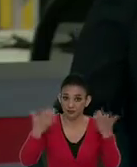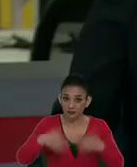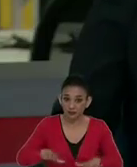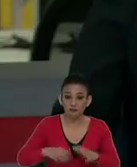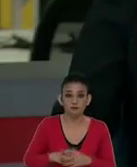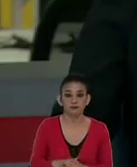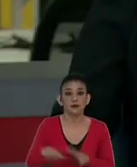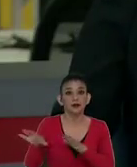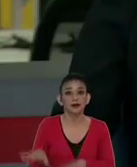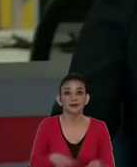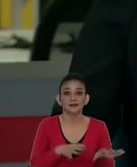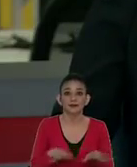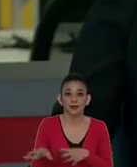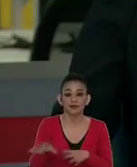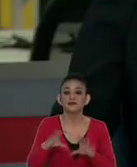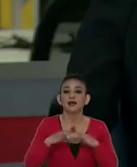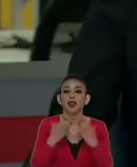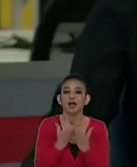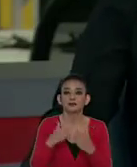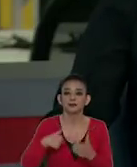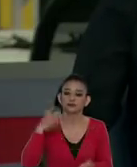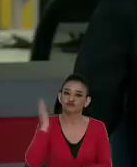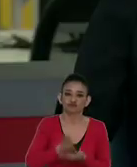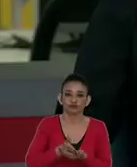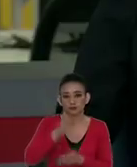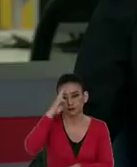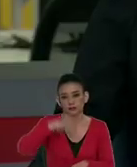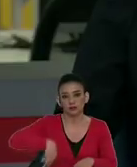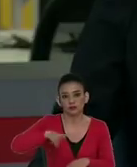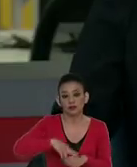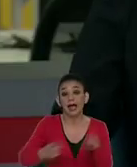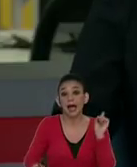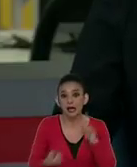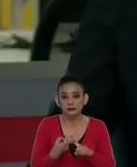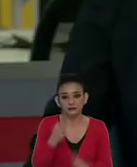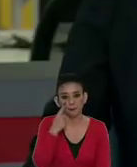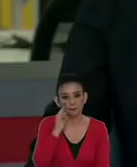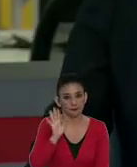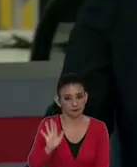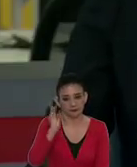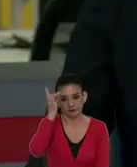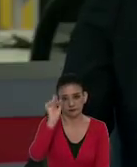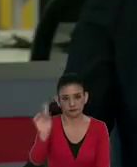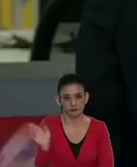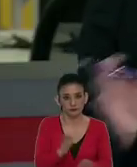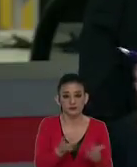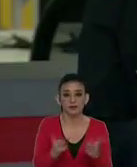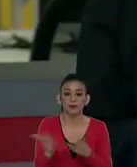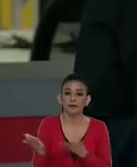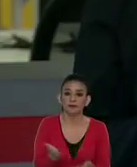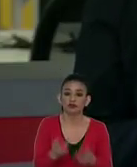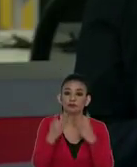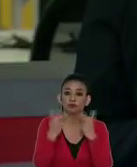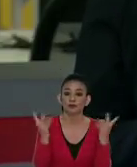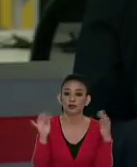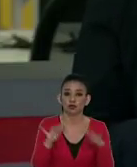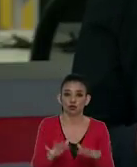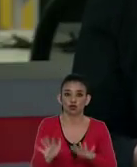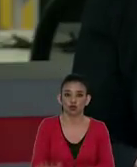actividades educativas a nivel nacional hasta segunda orden, así como también los eventos públicos. Quienes no acaten